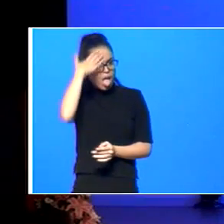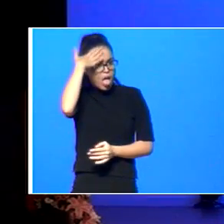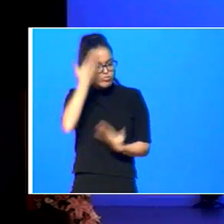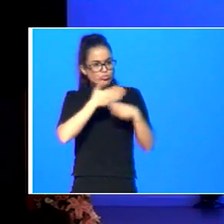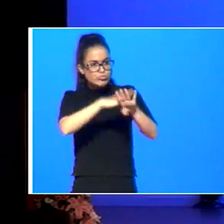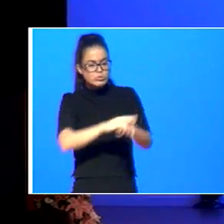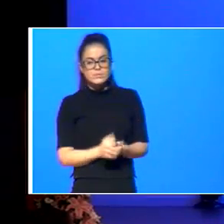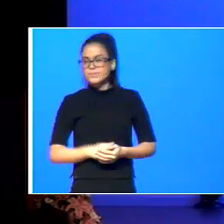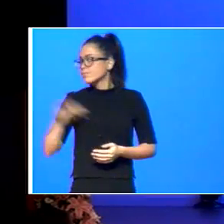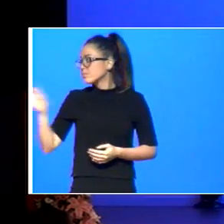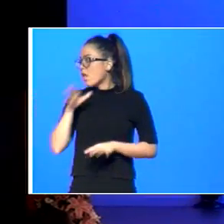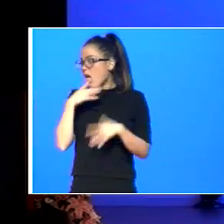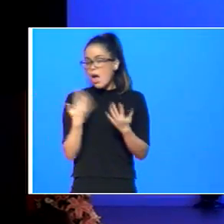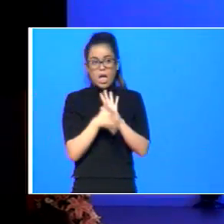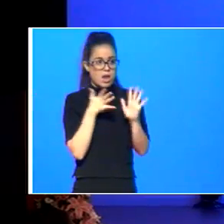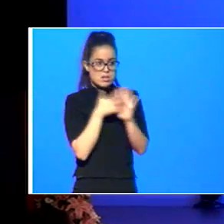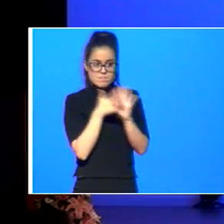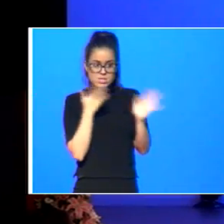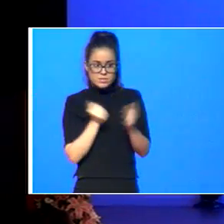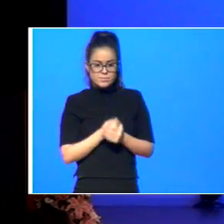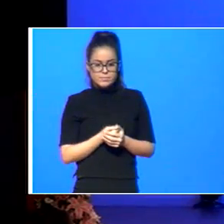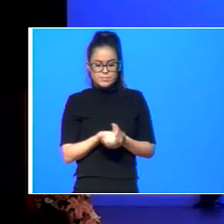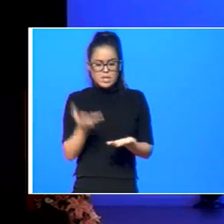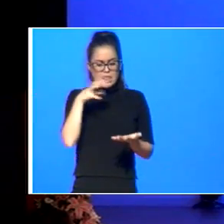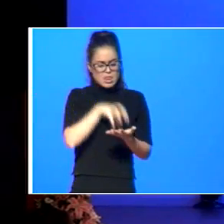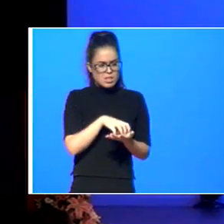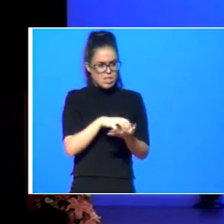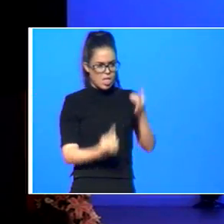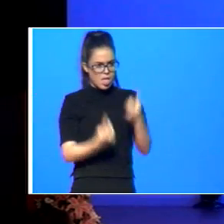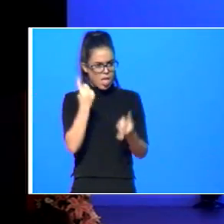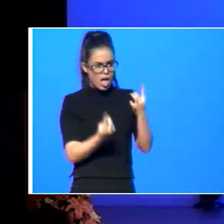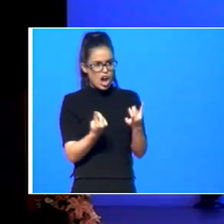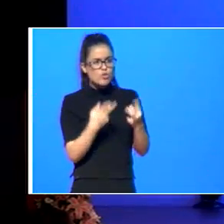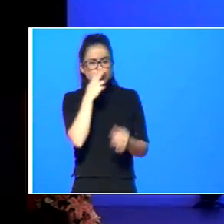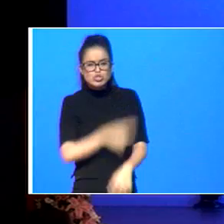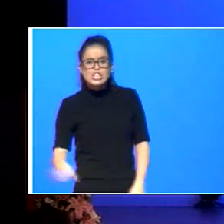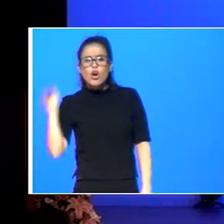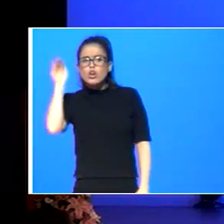tenemos que hacerlo rapidito. ¿En tu centro se queda algún niño sin ir de excursión?